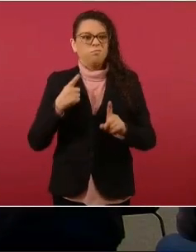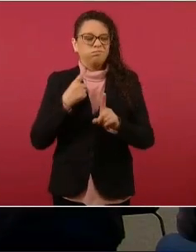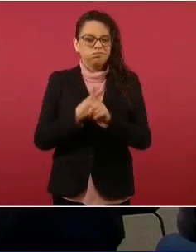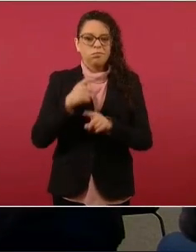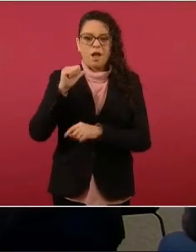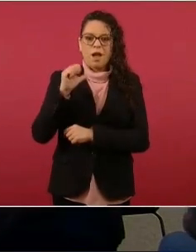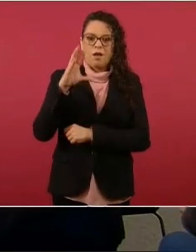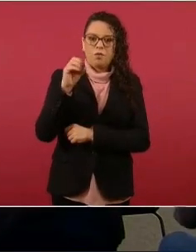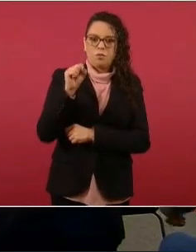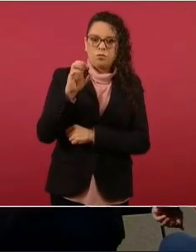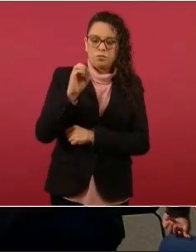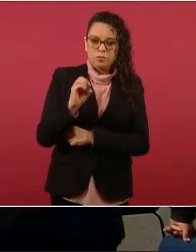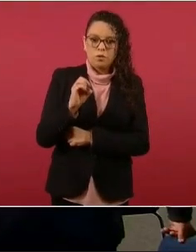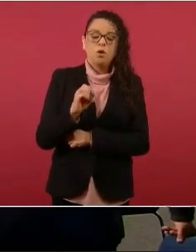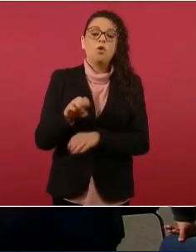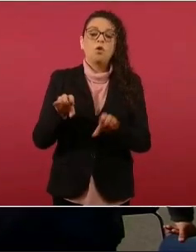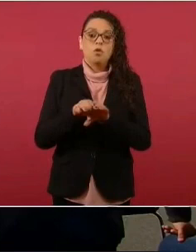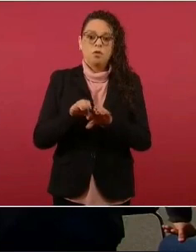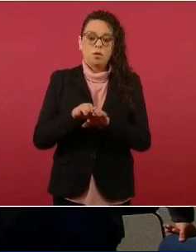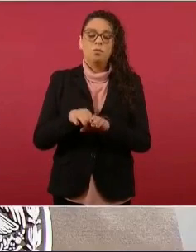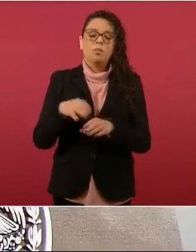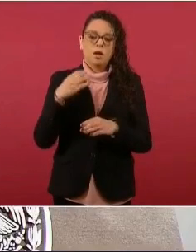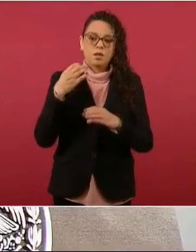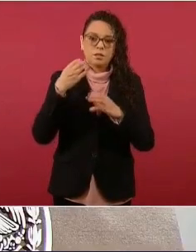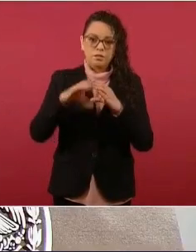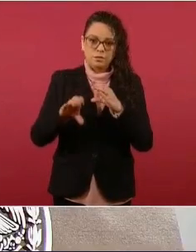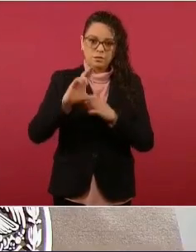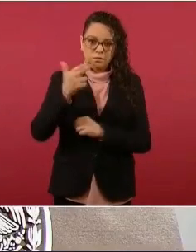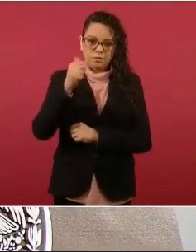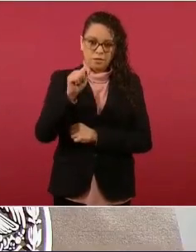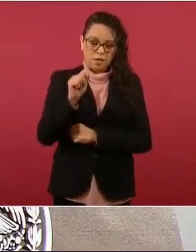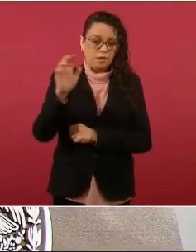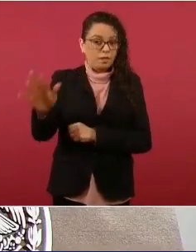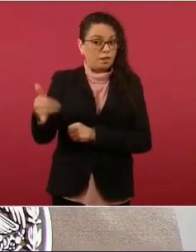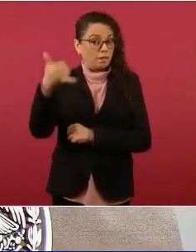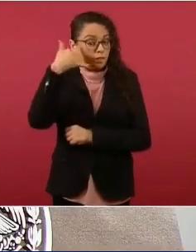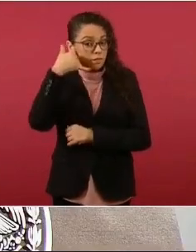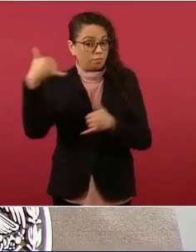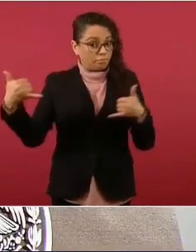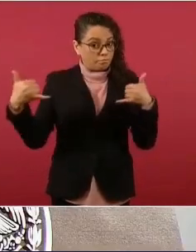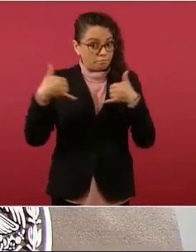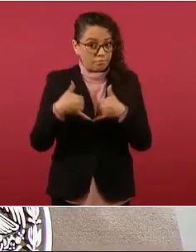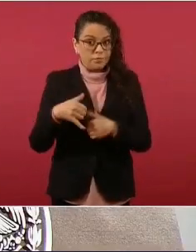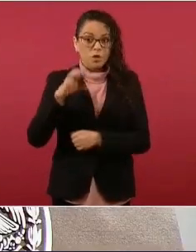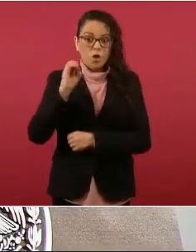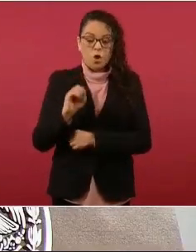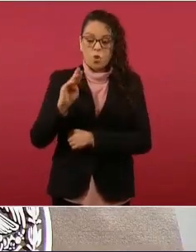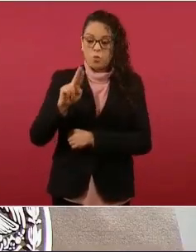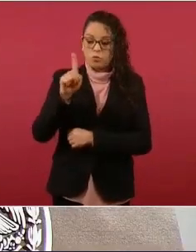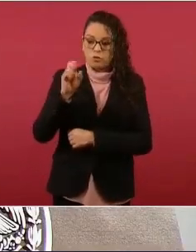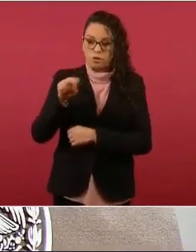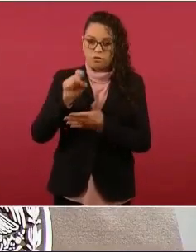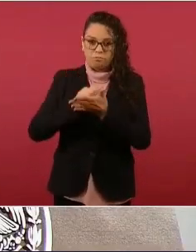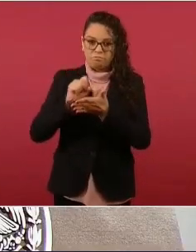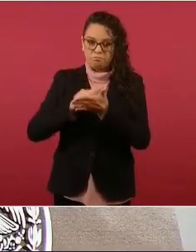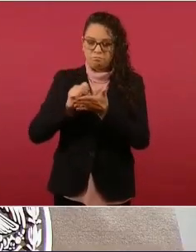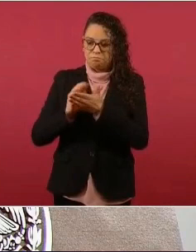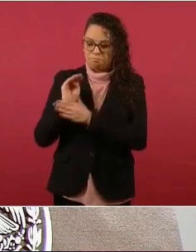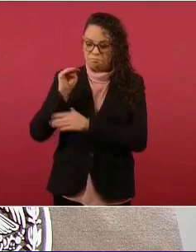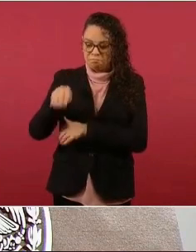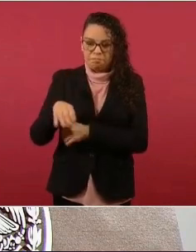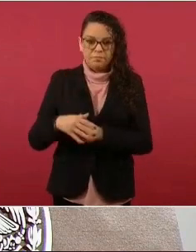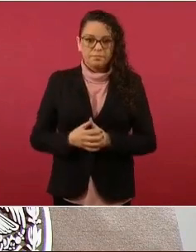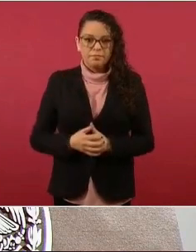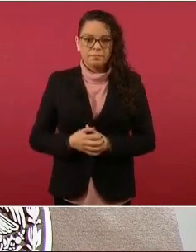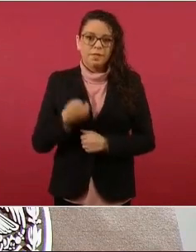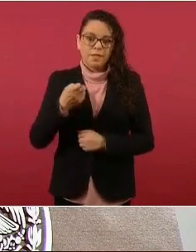hostigamiento a través de buzón de quejas, chats y telefonía, por ejemplo. Y acuerdos firmados estos